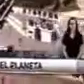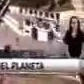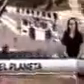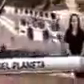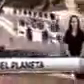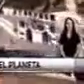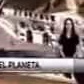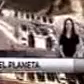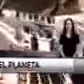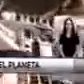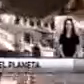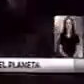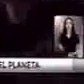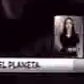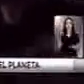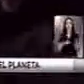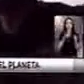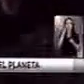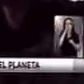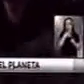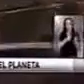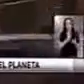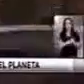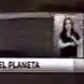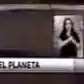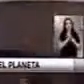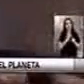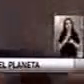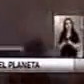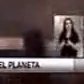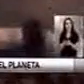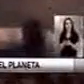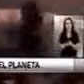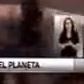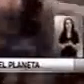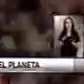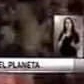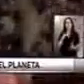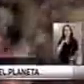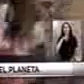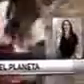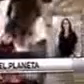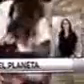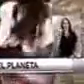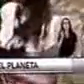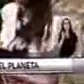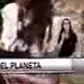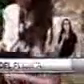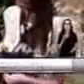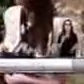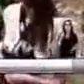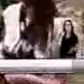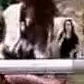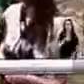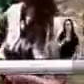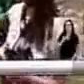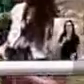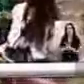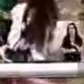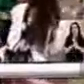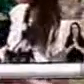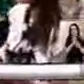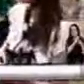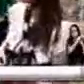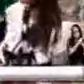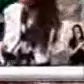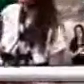Tú has recibido turistas de distintas edades, me imagino. Por ejemplo, el más adulto. El más adulto creo que fue 76 años de edad.